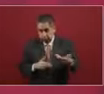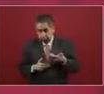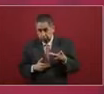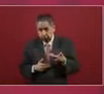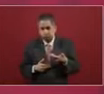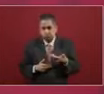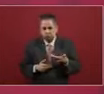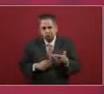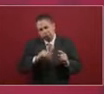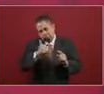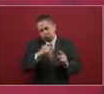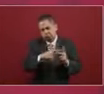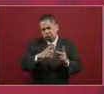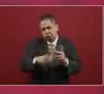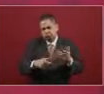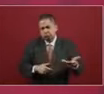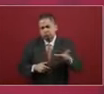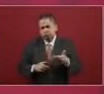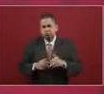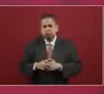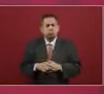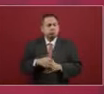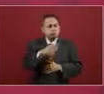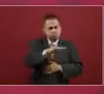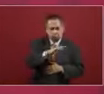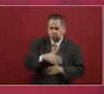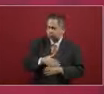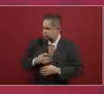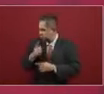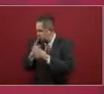como otras, la consulté